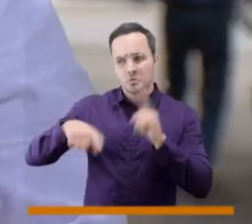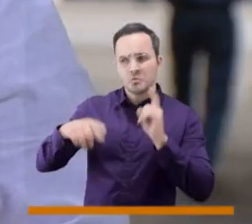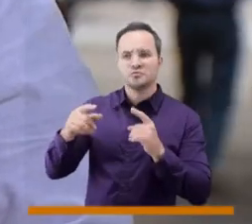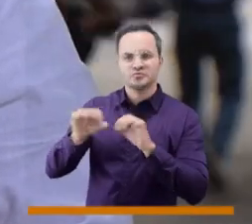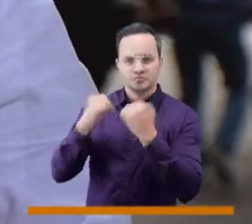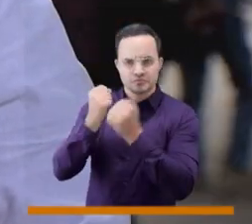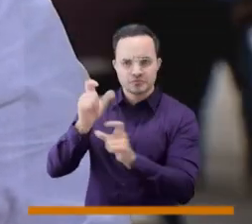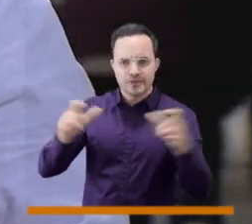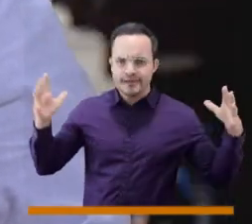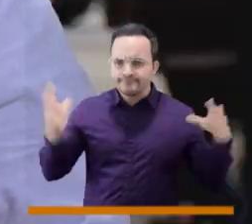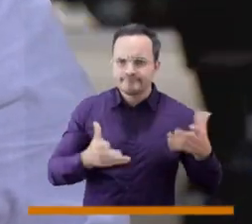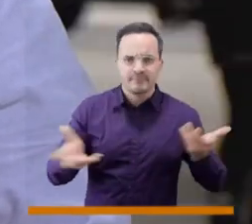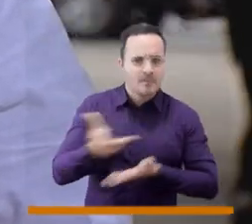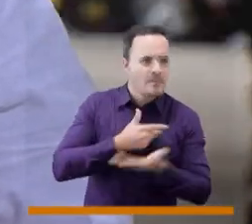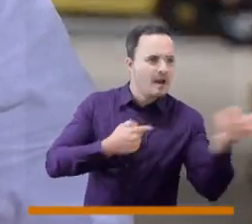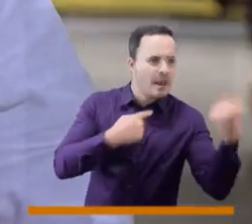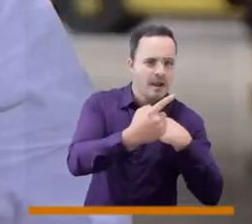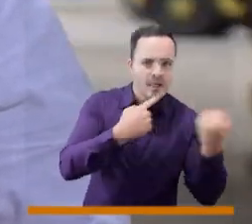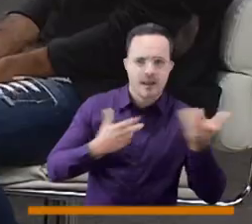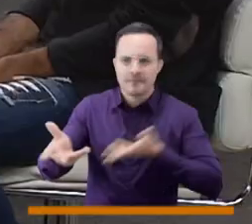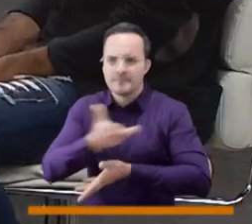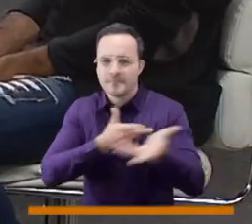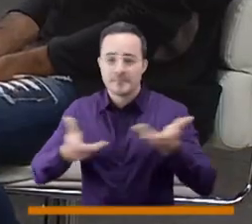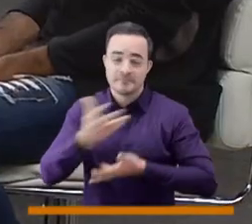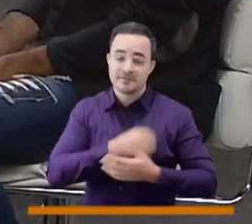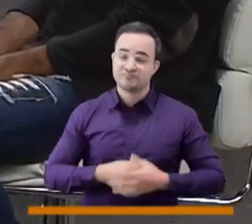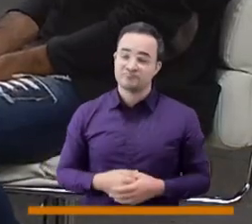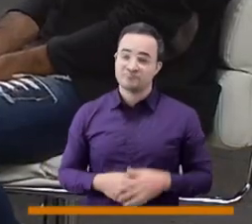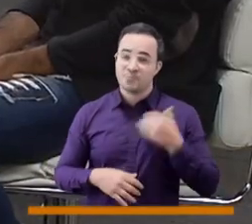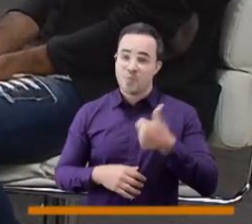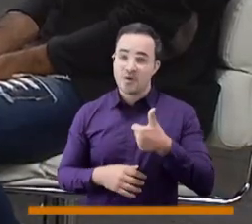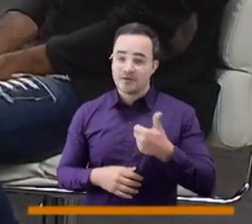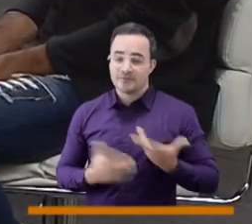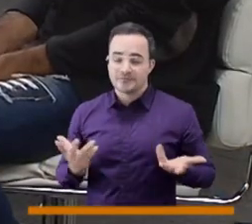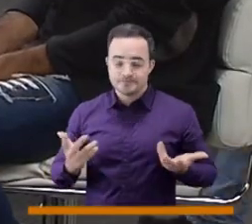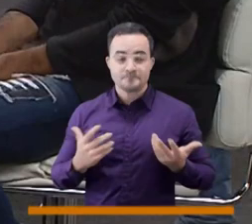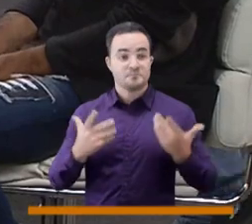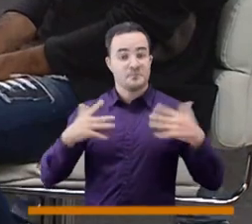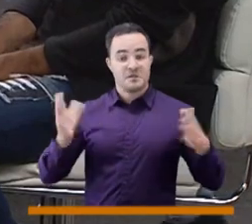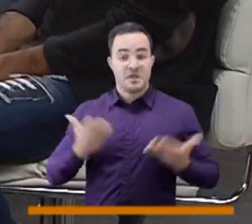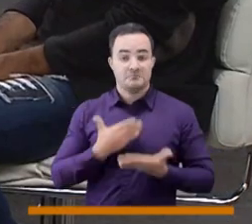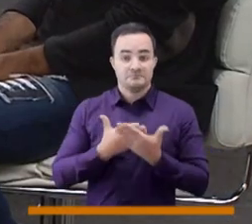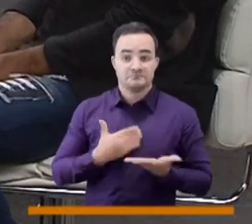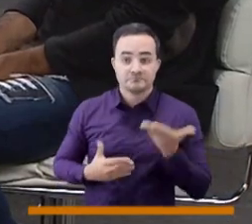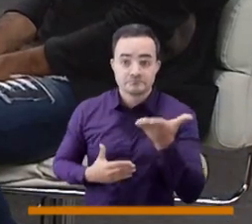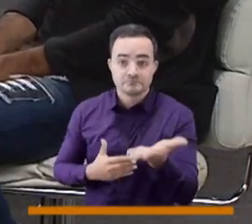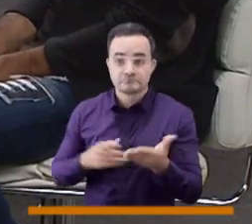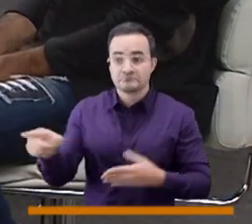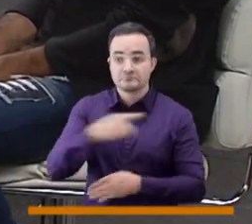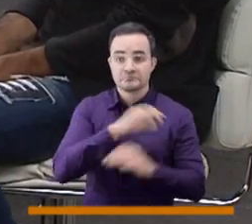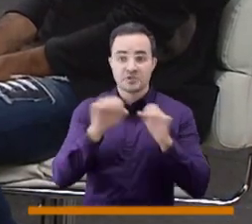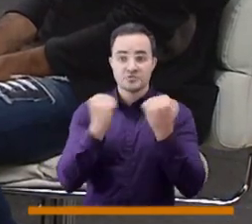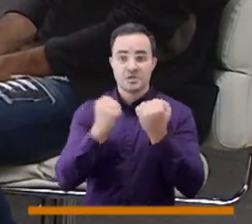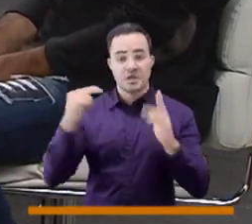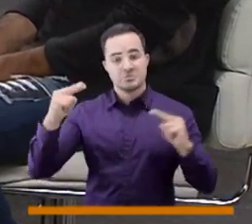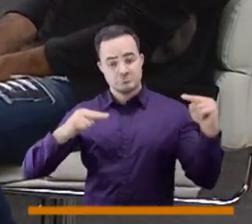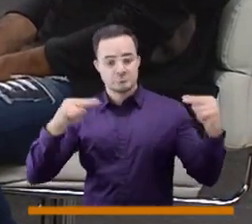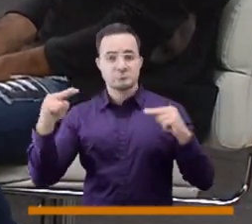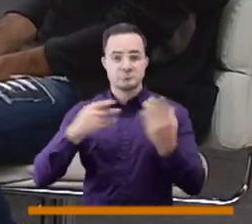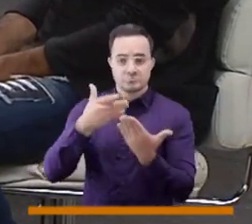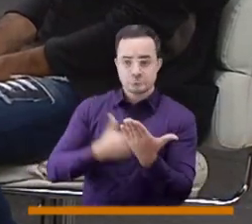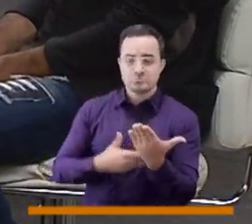iniciativas. Y yo creo que esas expectativas que hay con una normatividad, si este acuerdo es aprobado por el resto de corporados, pues